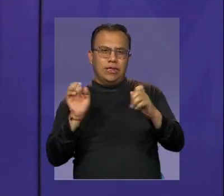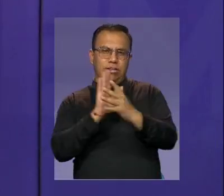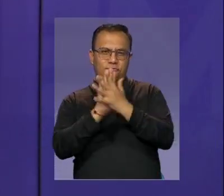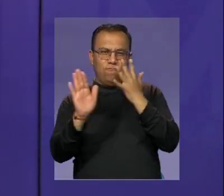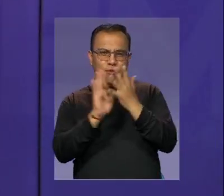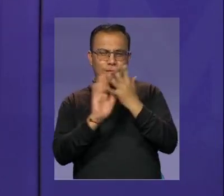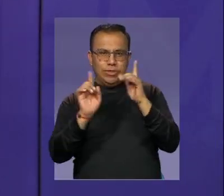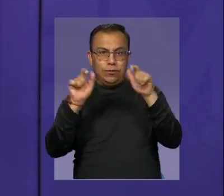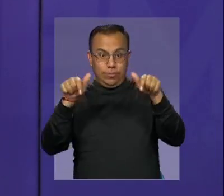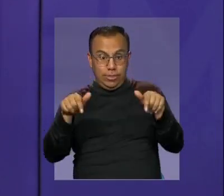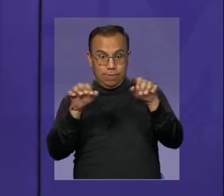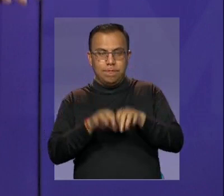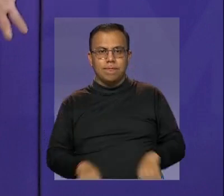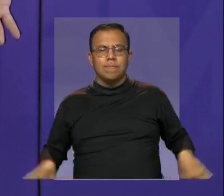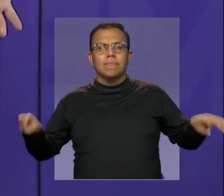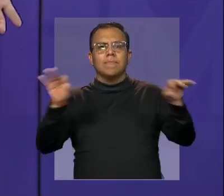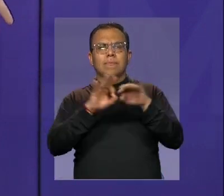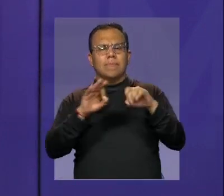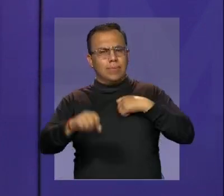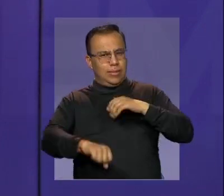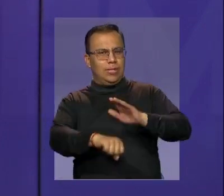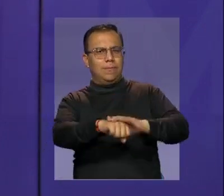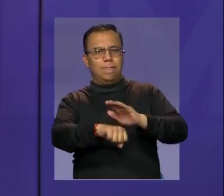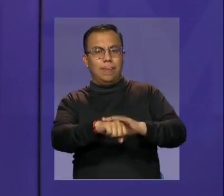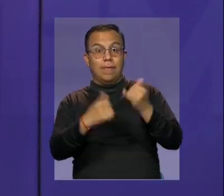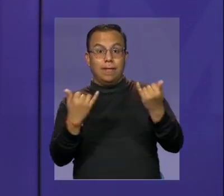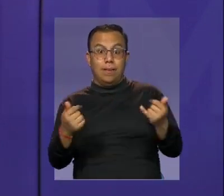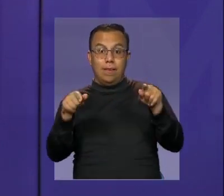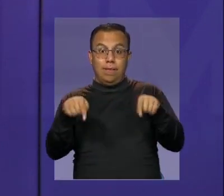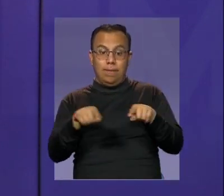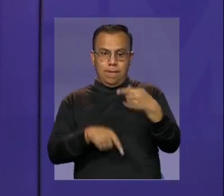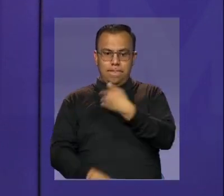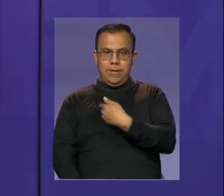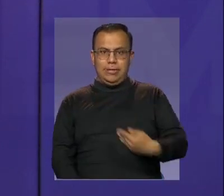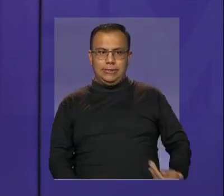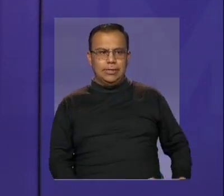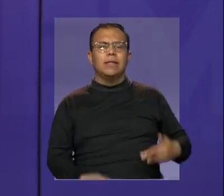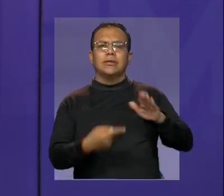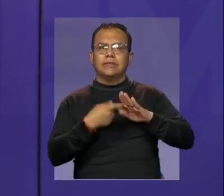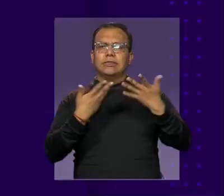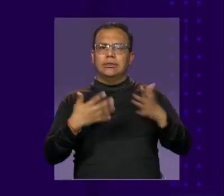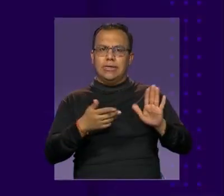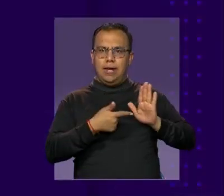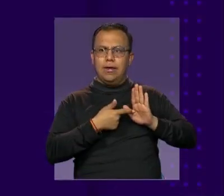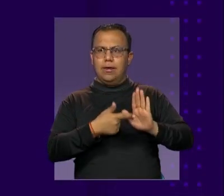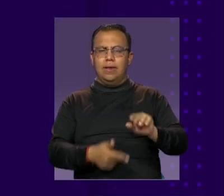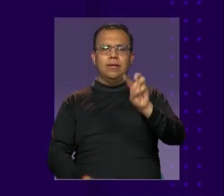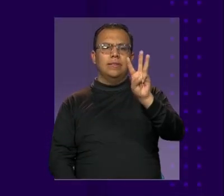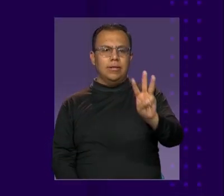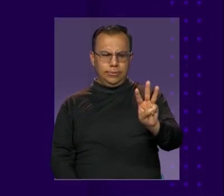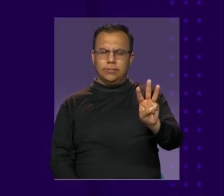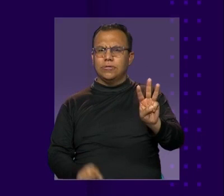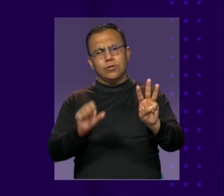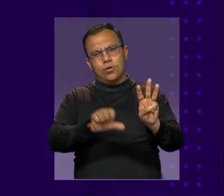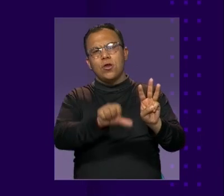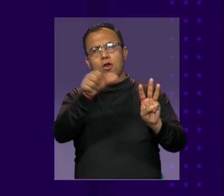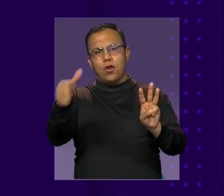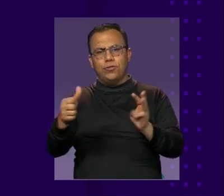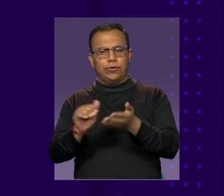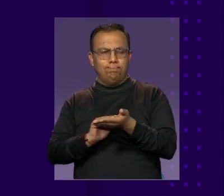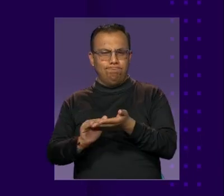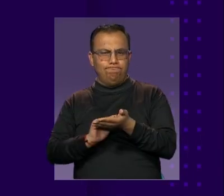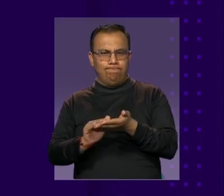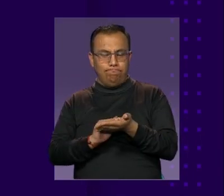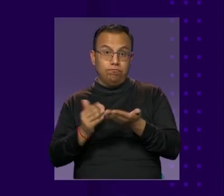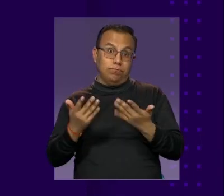información. Y también es importante indicar que si bien el presidente ha presentado esta terna, también ha planteado otra solución en dados